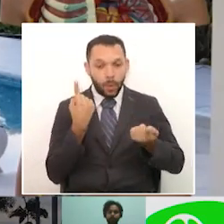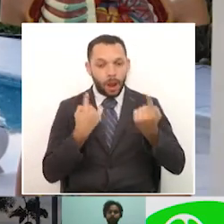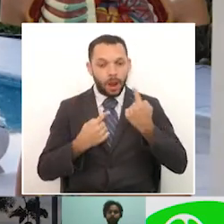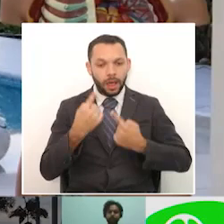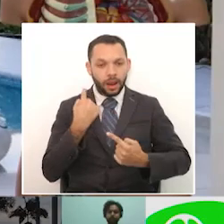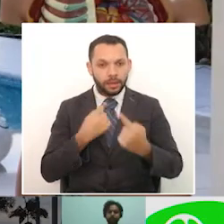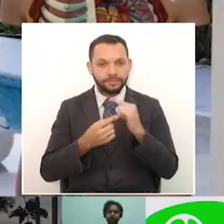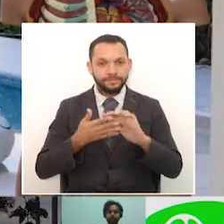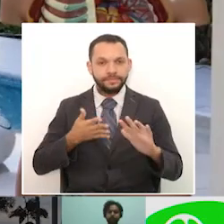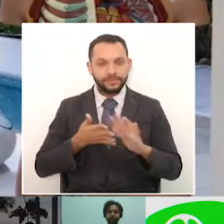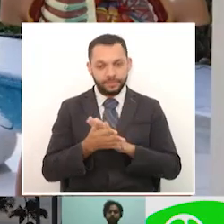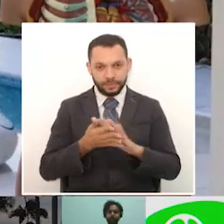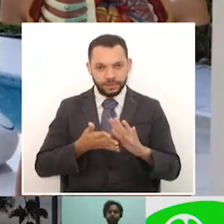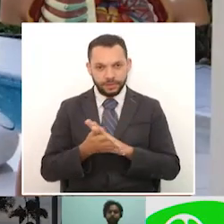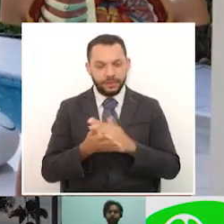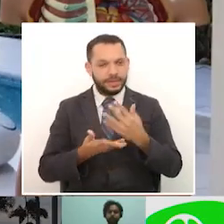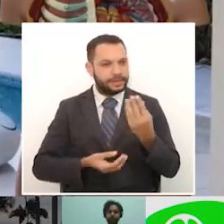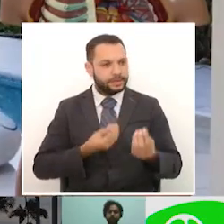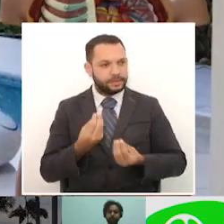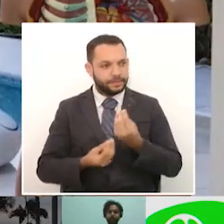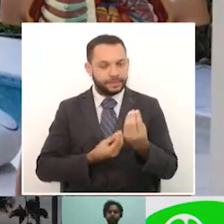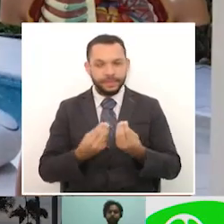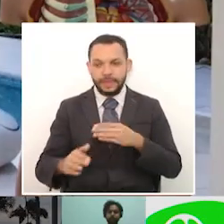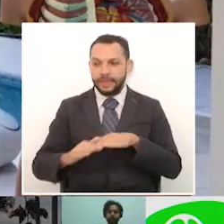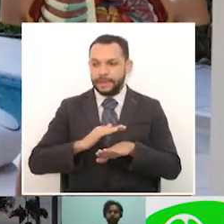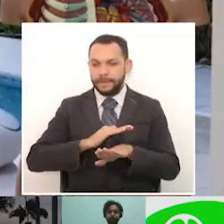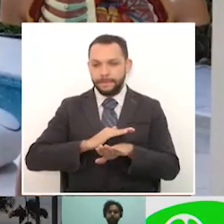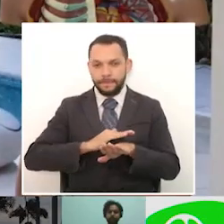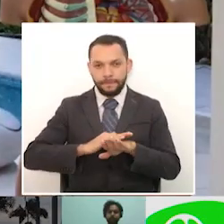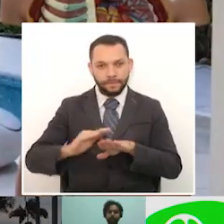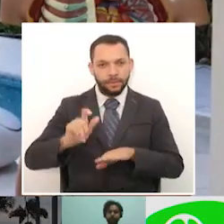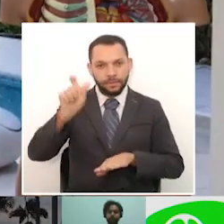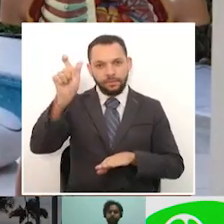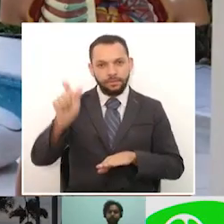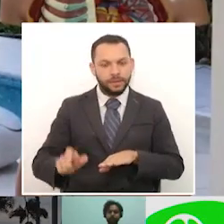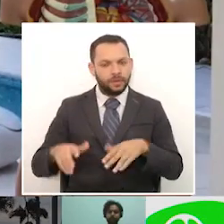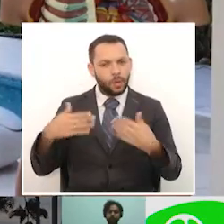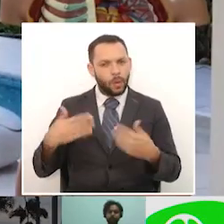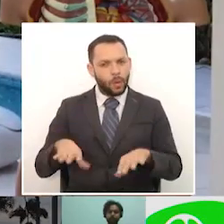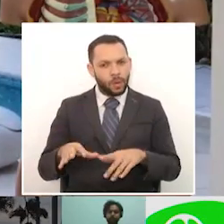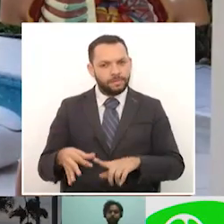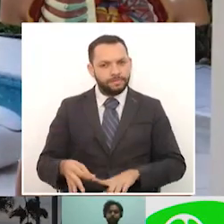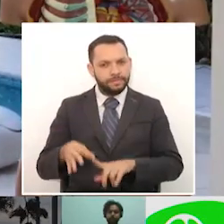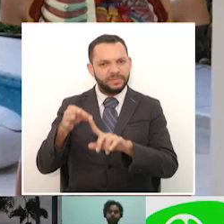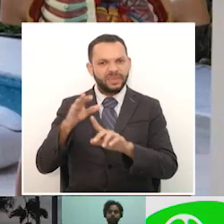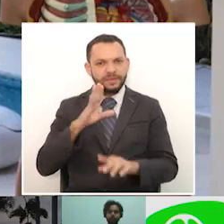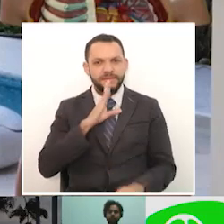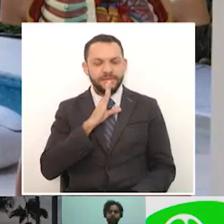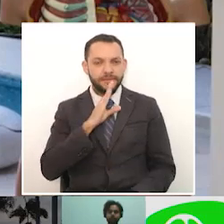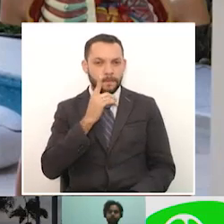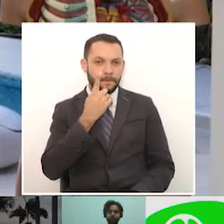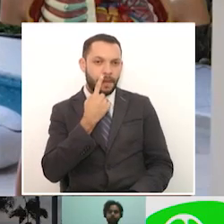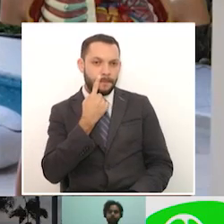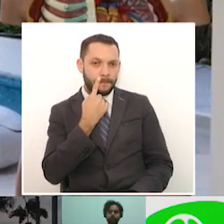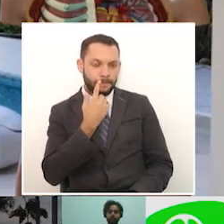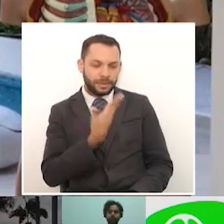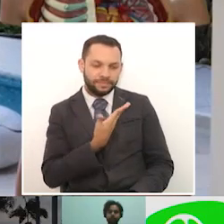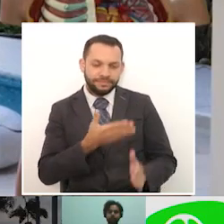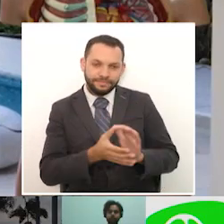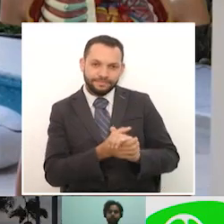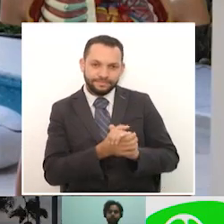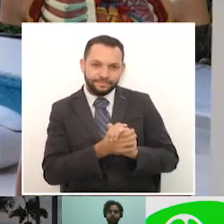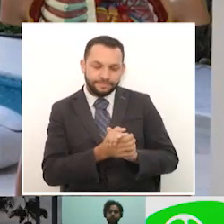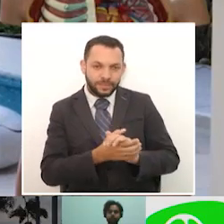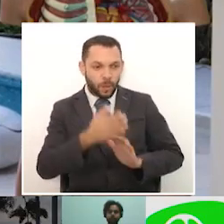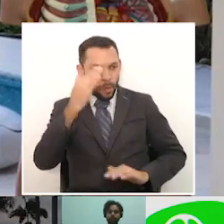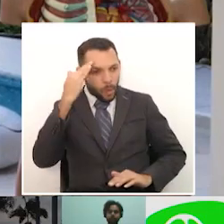hoy, porque vamos a tener un invitado muy especial y quiero darle el paso a mi padre, con quien tengo el gusto de estar en este momento,